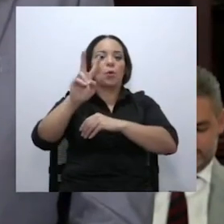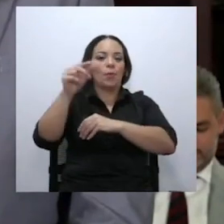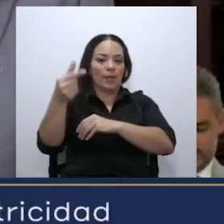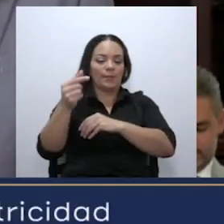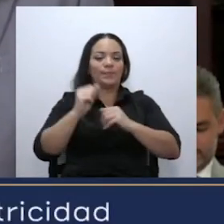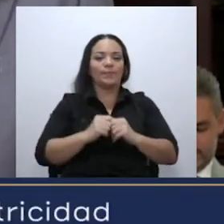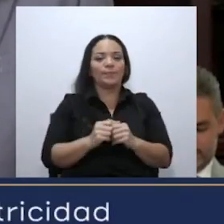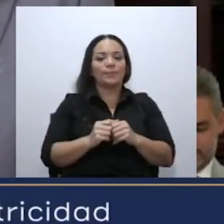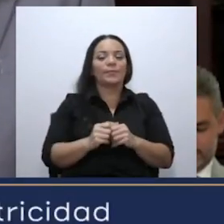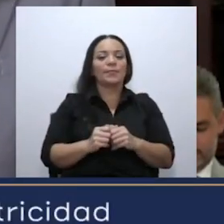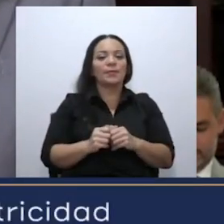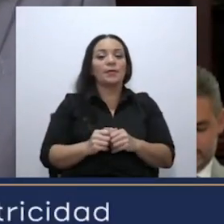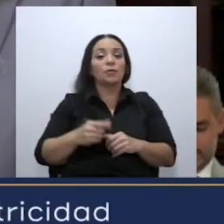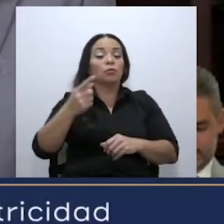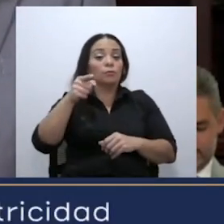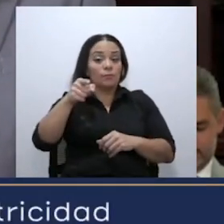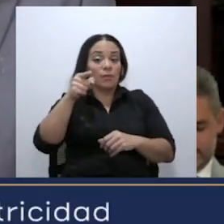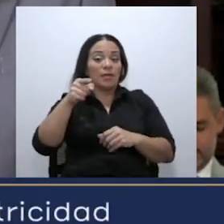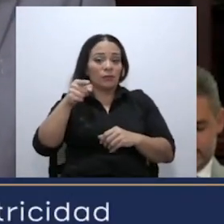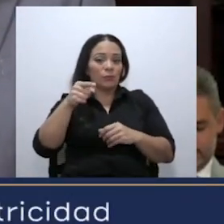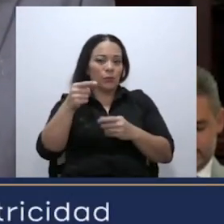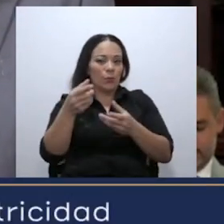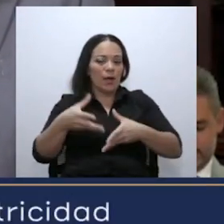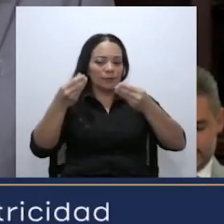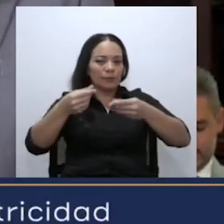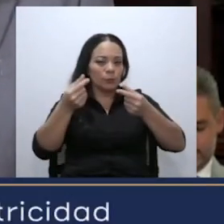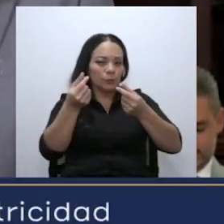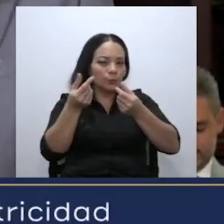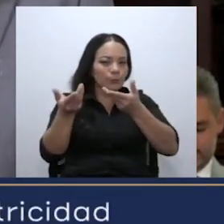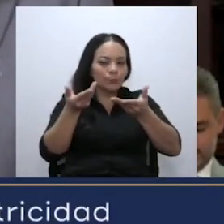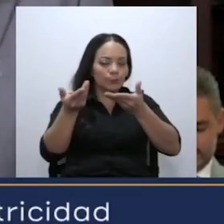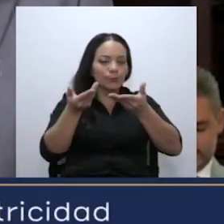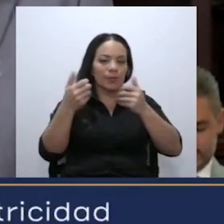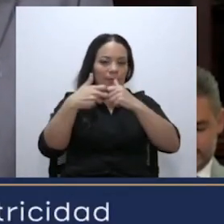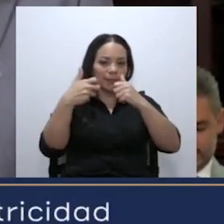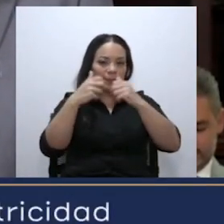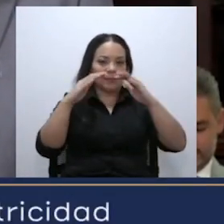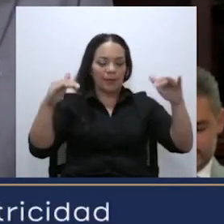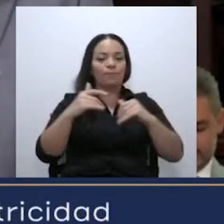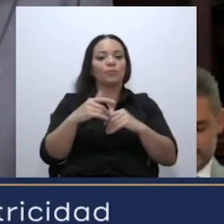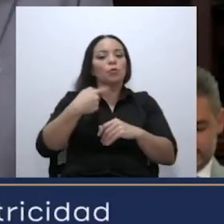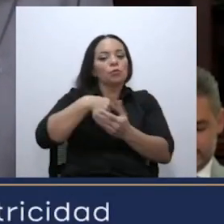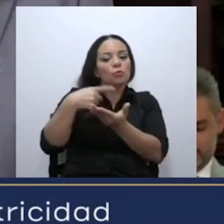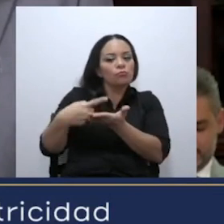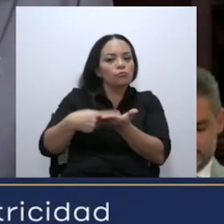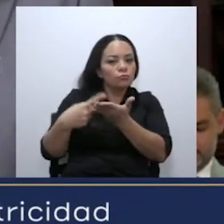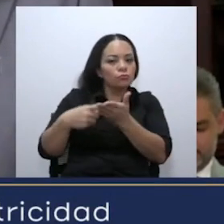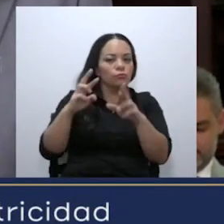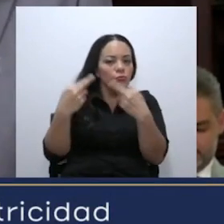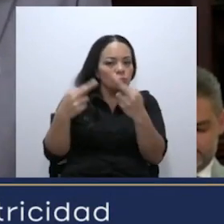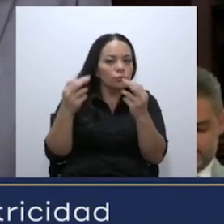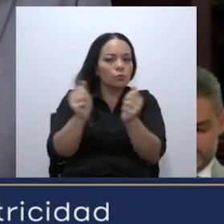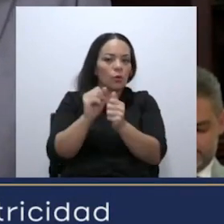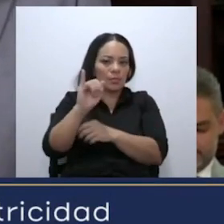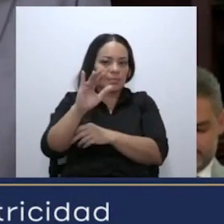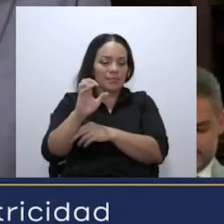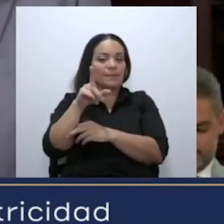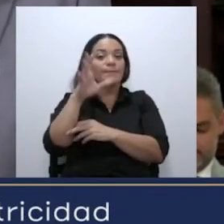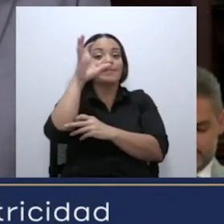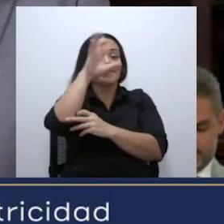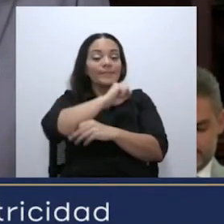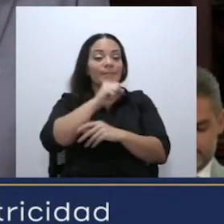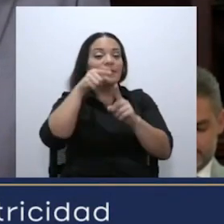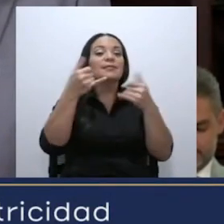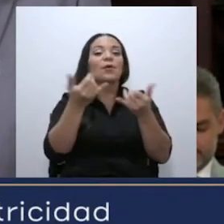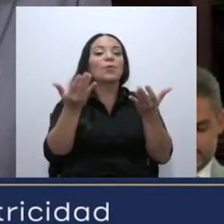a la información que hemos discutido en varias sesiones de trabajo con el ICE, lo que hemos determinado hasta el